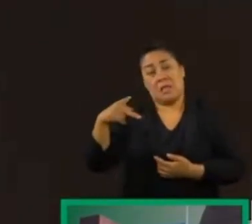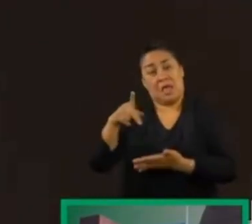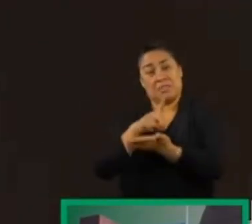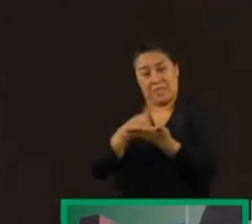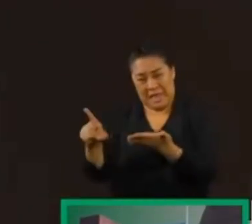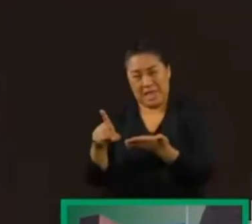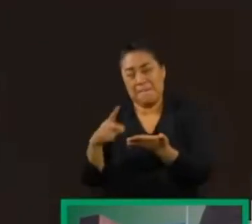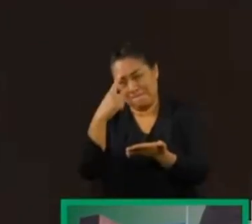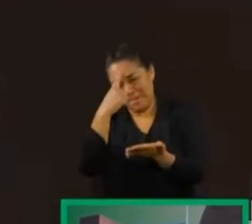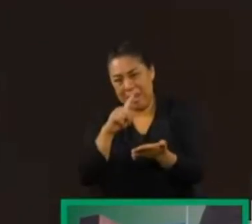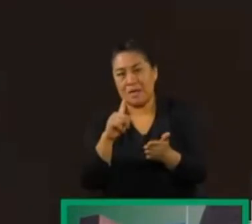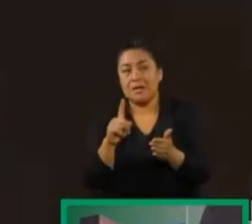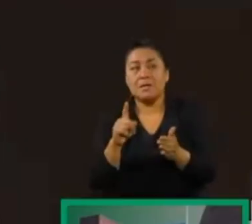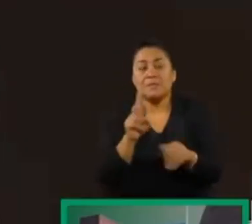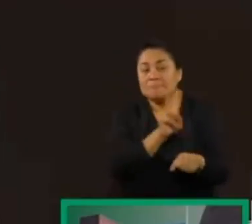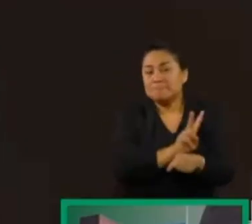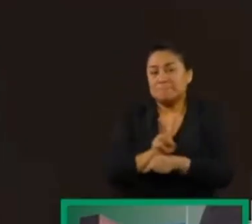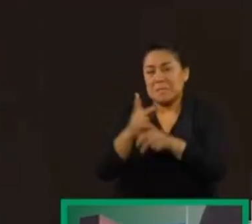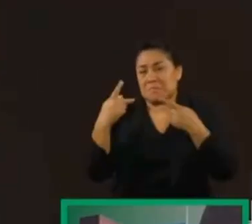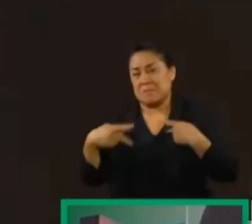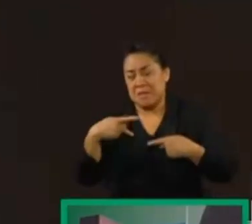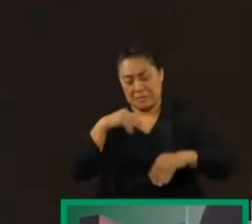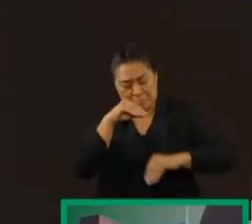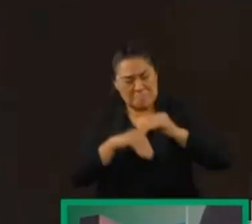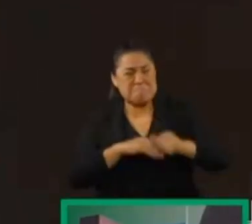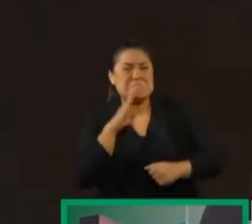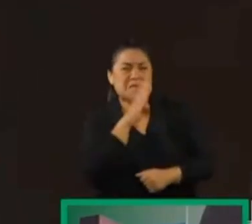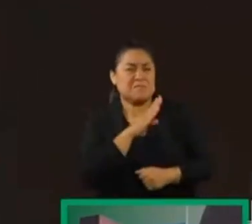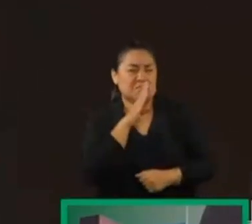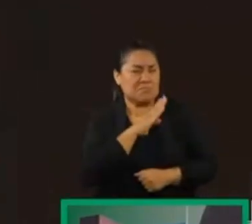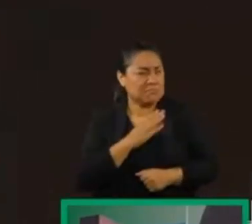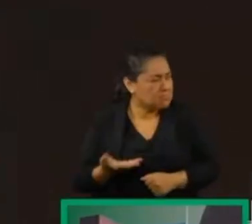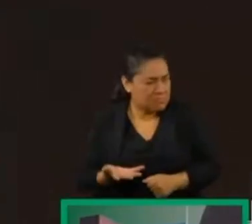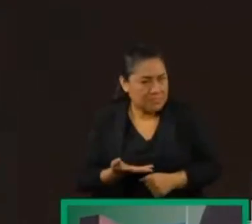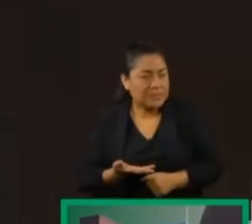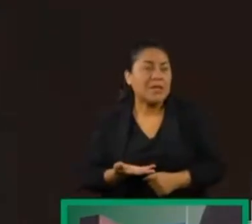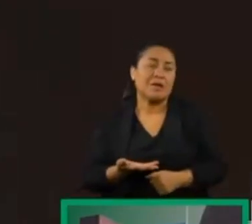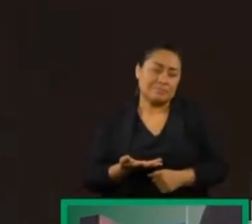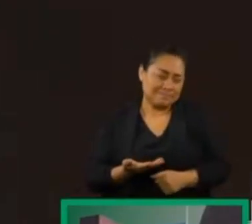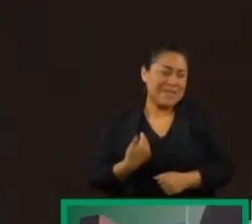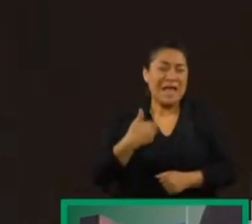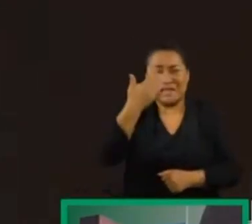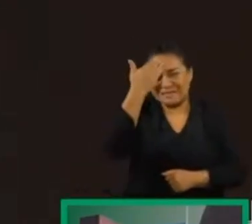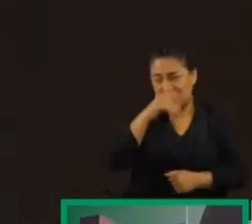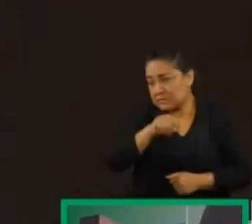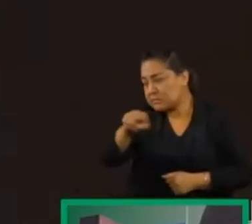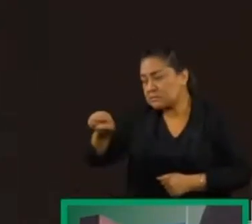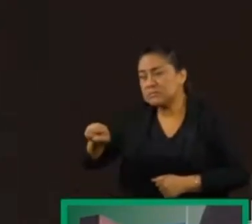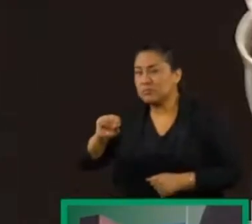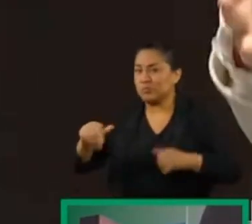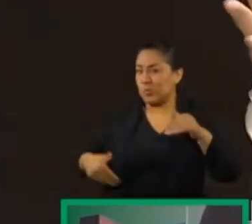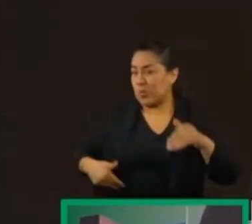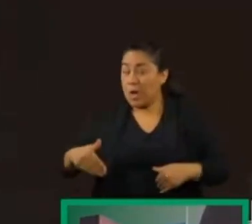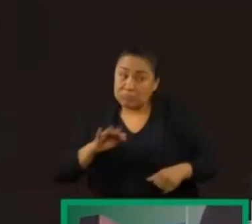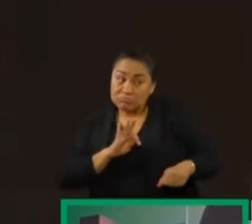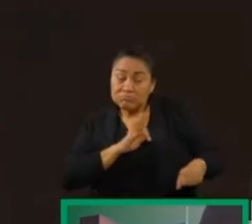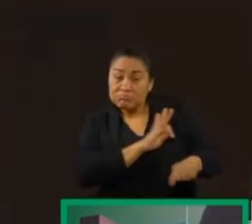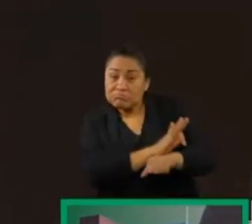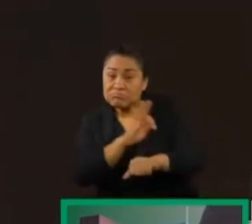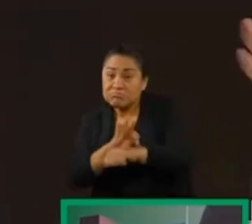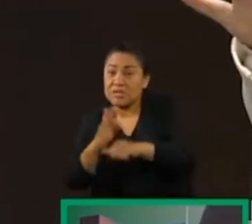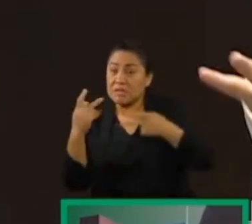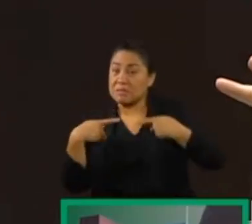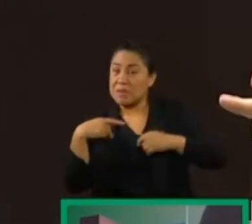Nacional en cuanto a seguridad social tampoco están bien. Ya sabemos que les molesta apoyar a la clase obrera, a los